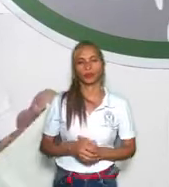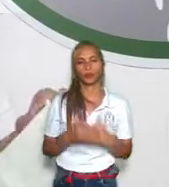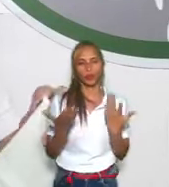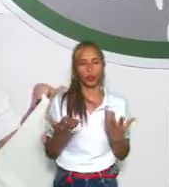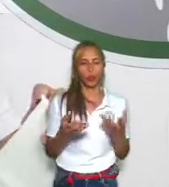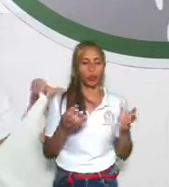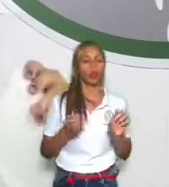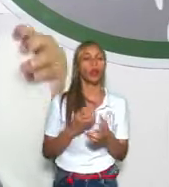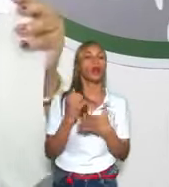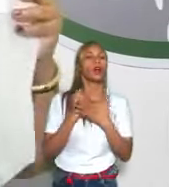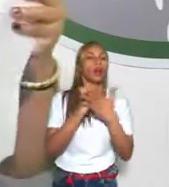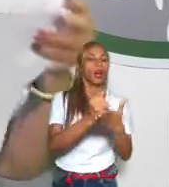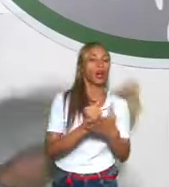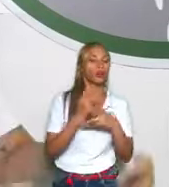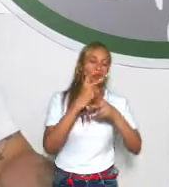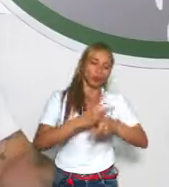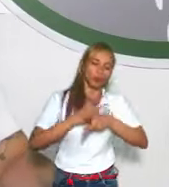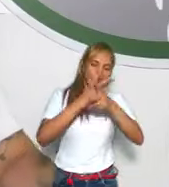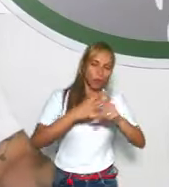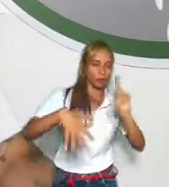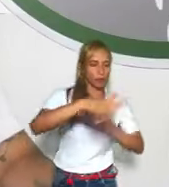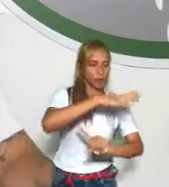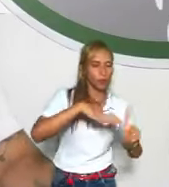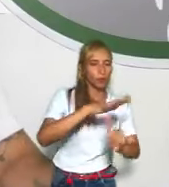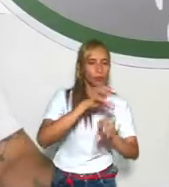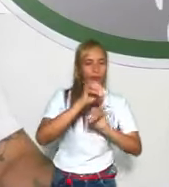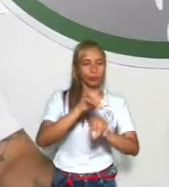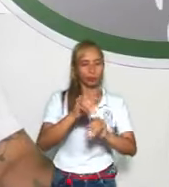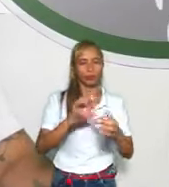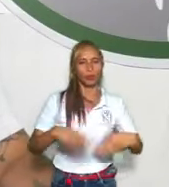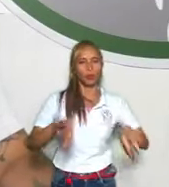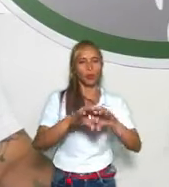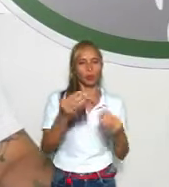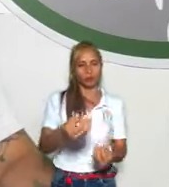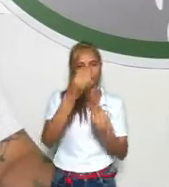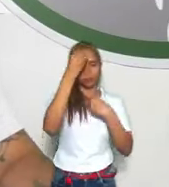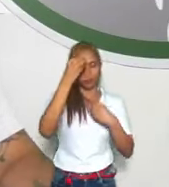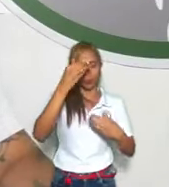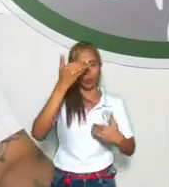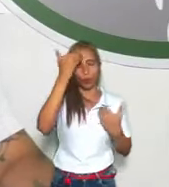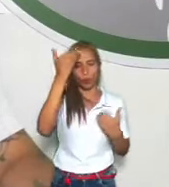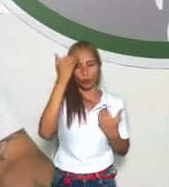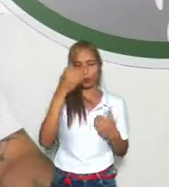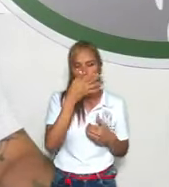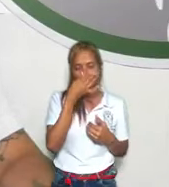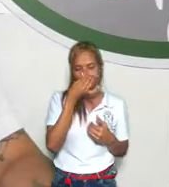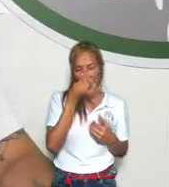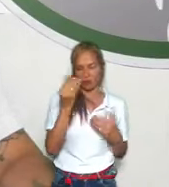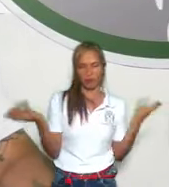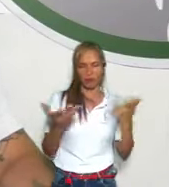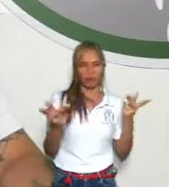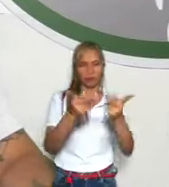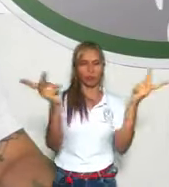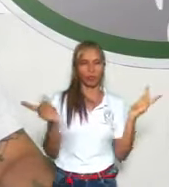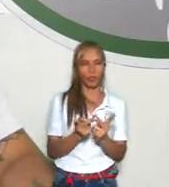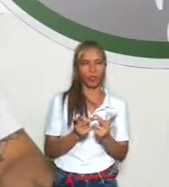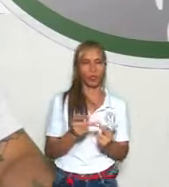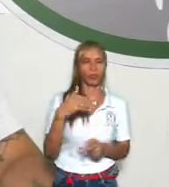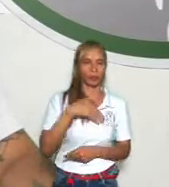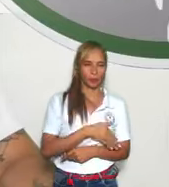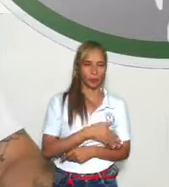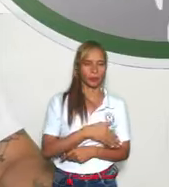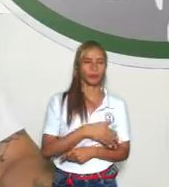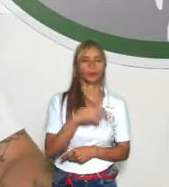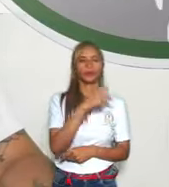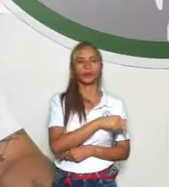cuidado del planeta. Esta feria se realizó en la Plaza de Bolívar. Escuchemos a Dina Lucía Rivera Robles, profesional